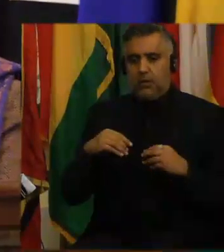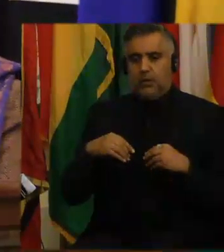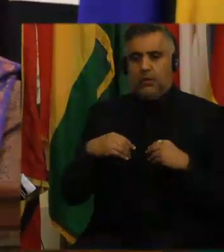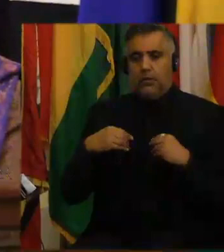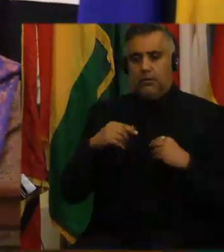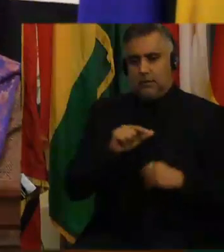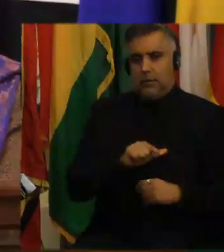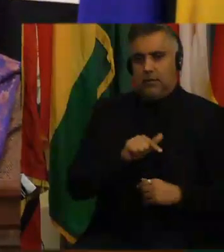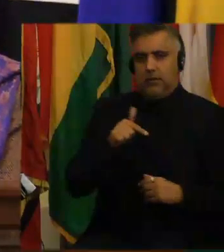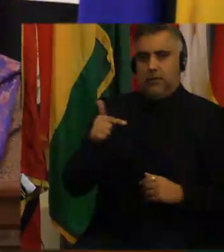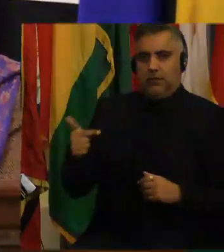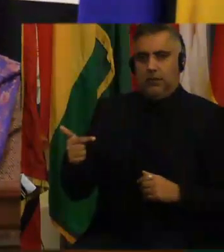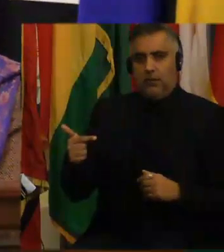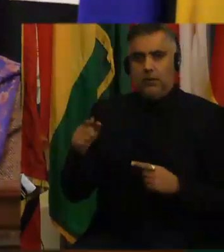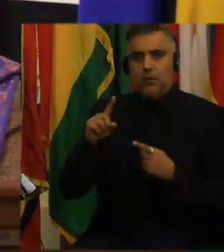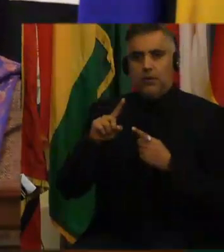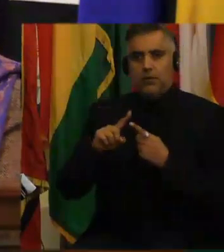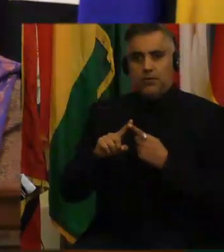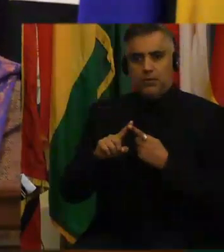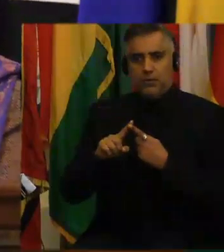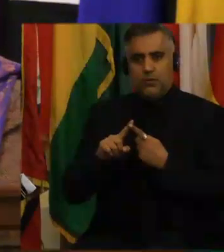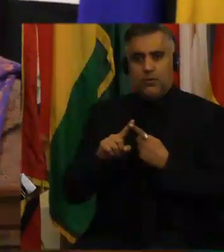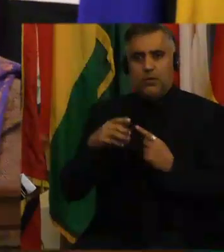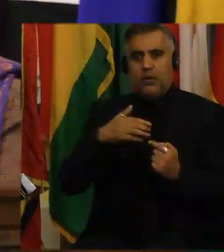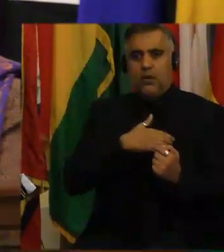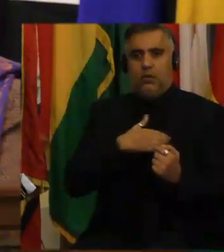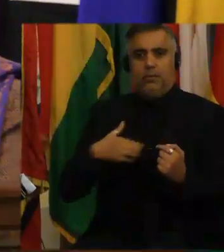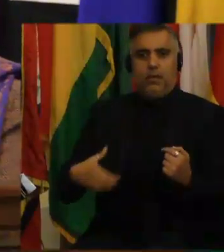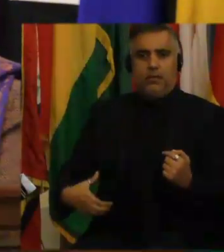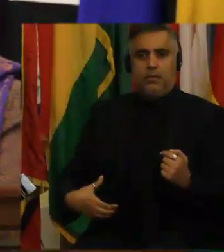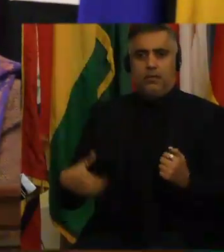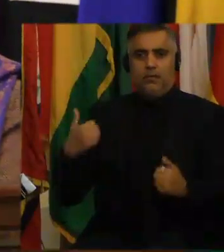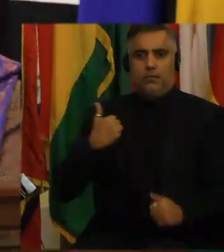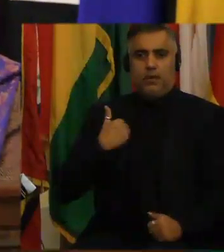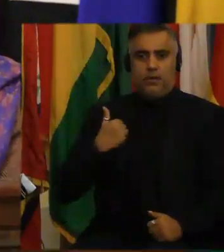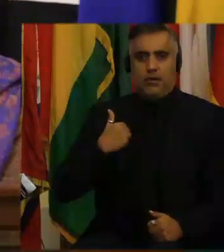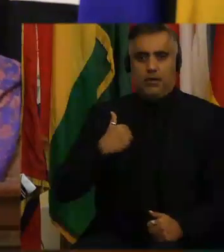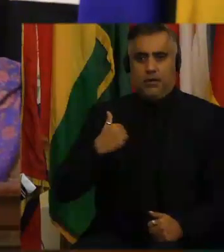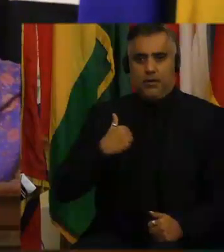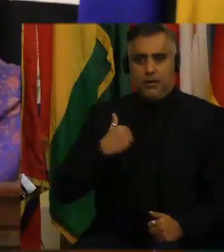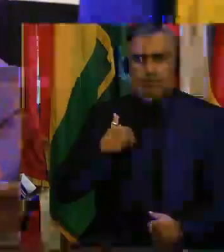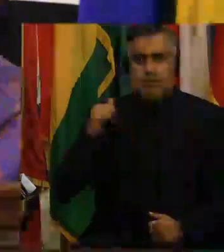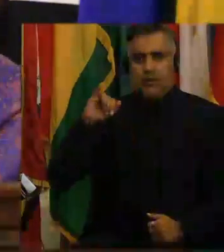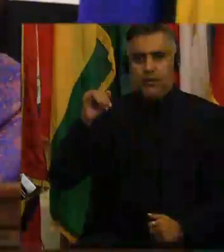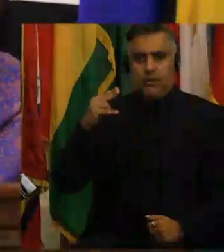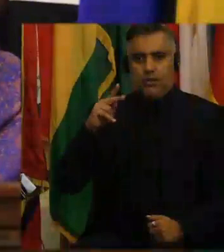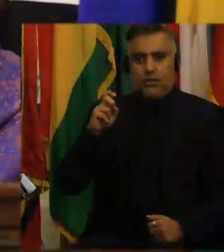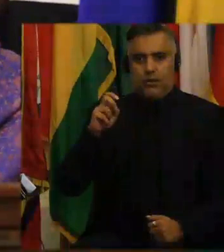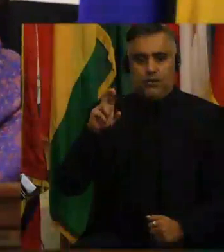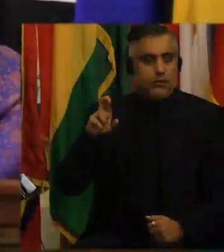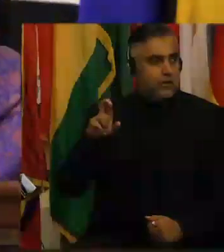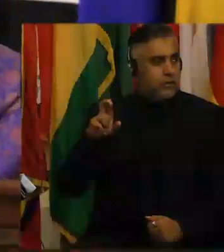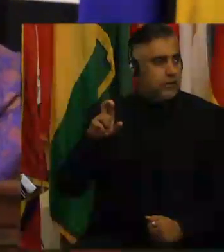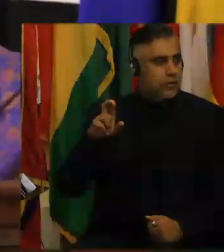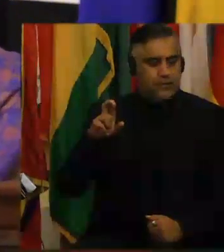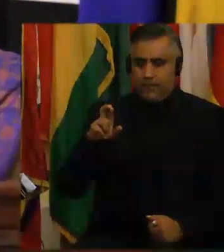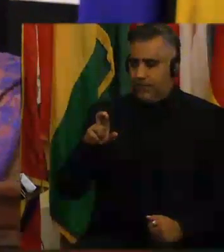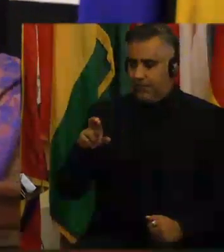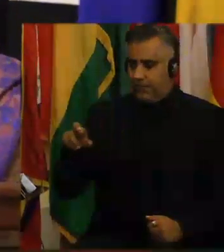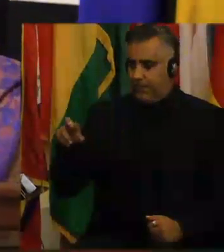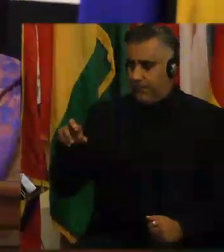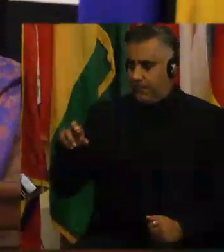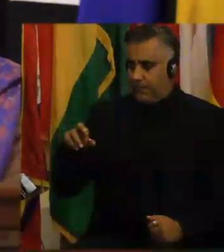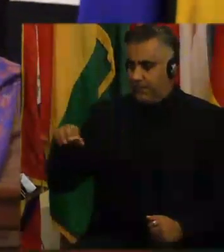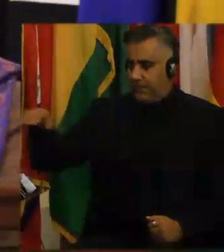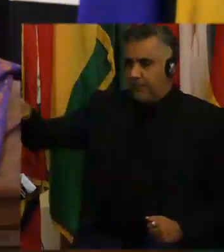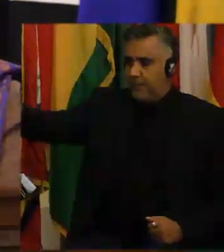embajadora de Canadá, Jennifer López. No necesito leer su currículum,